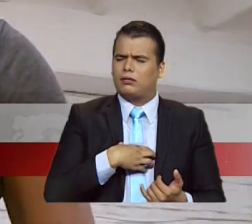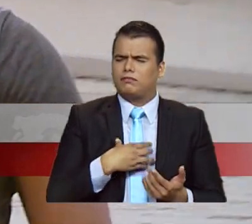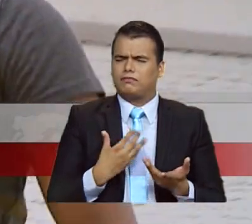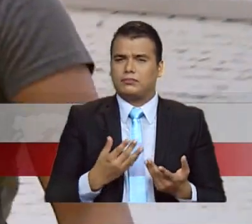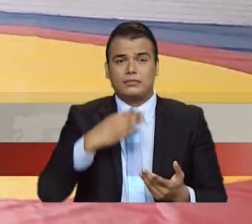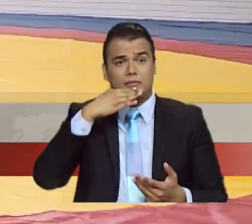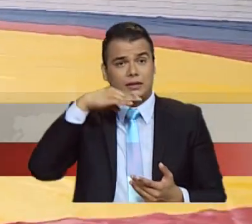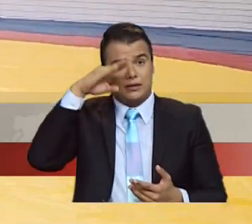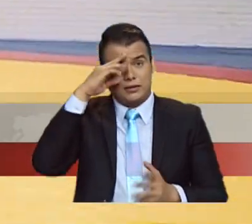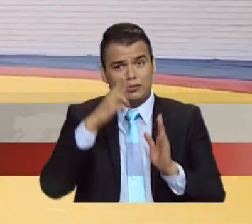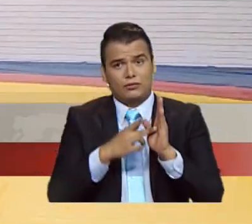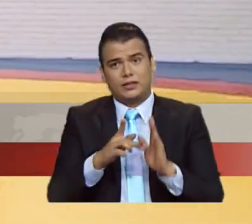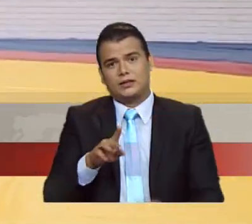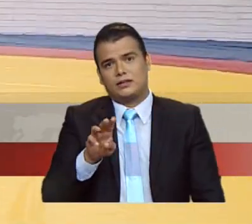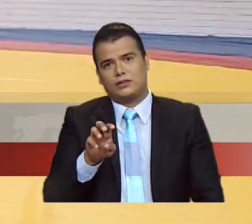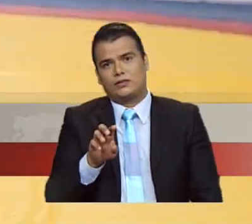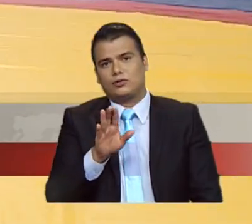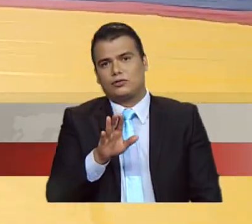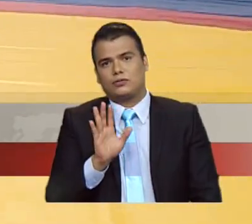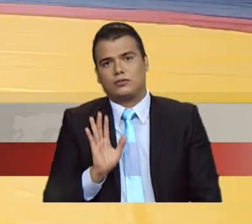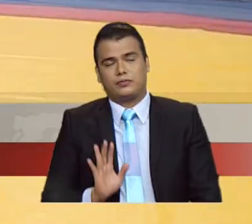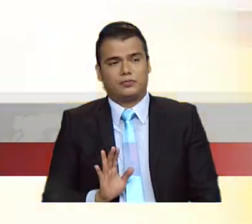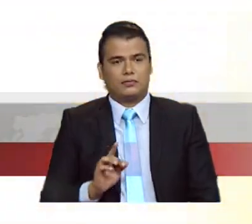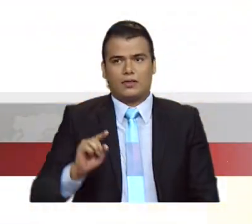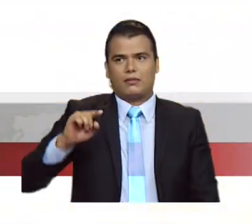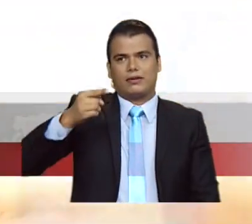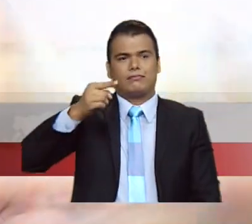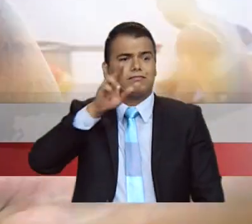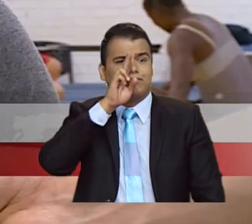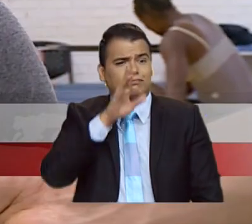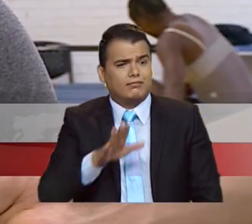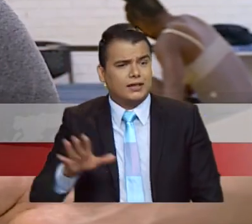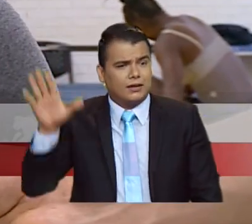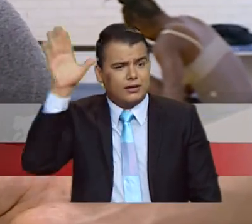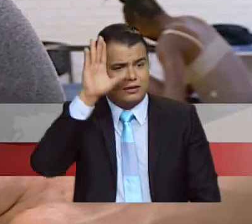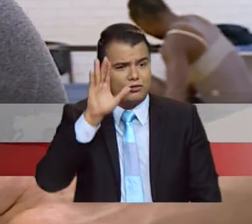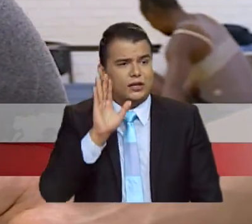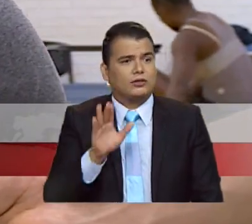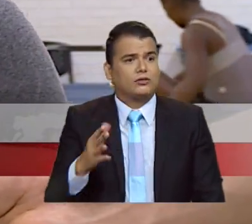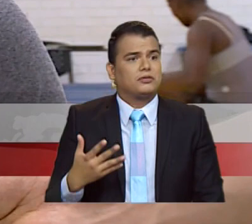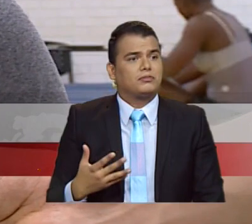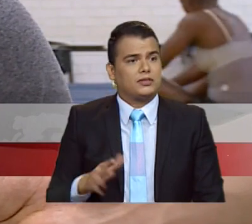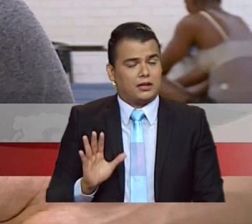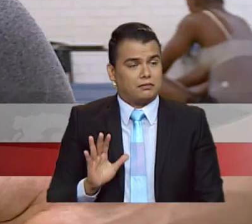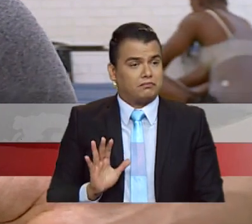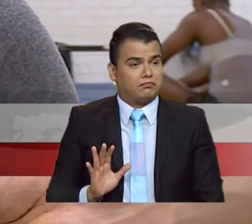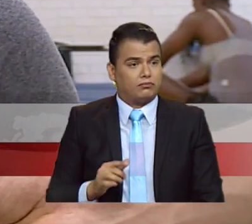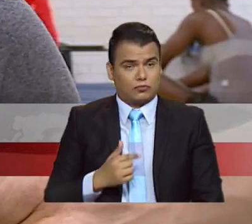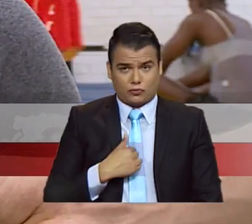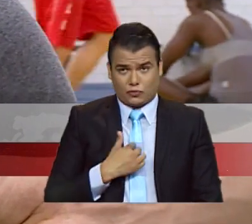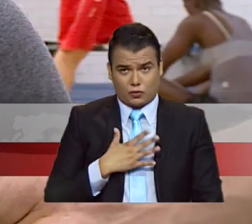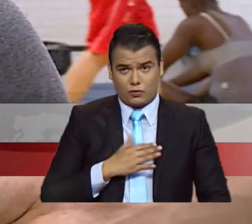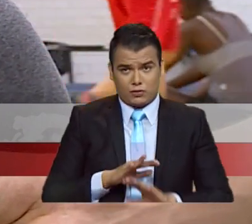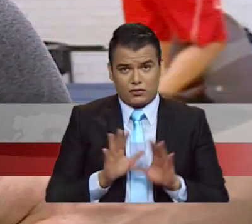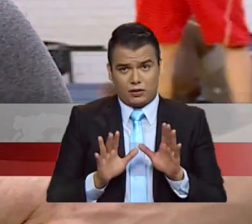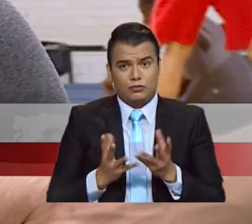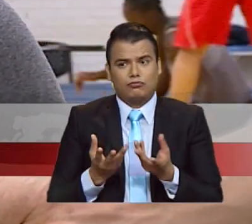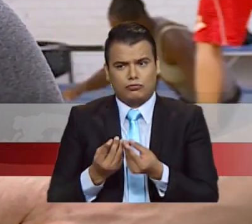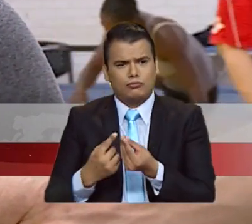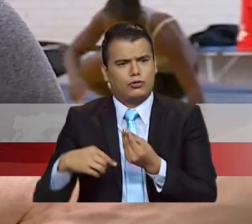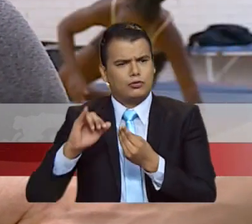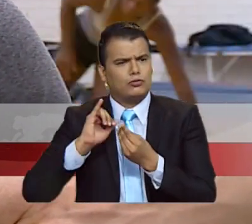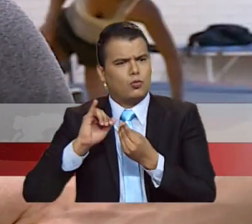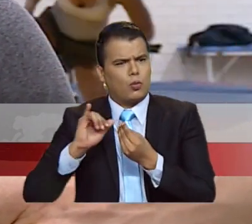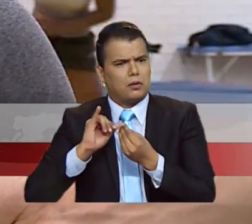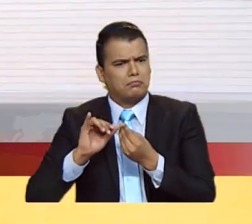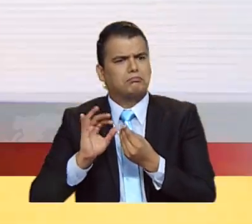en Medellín 2018. Obtuvimos el primer lugar a nivel nacional en el campeonato nacional, no solamente yo, sino que otros de mis compañeros también